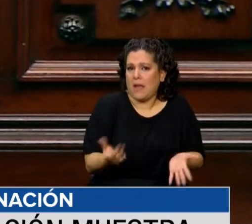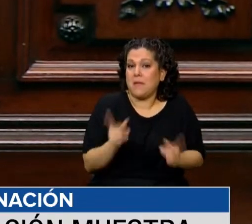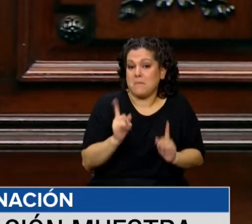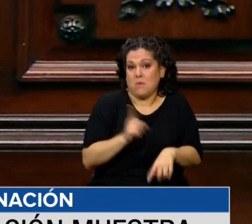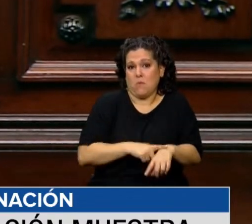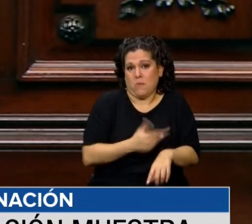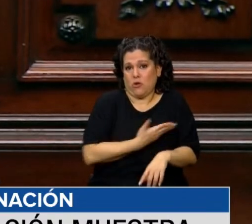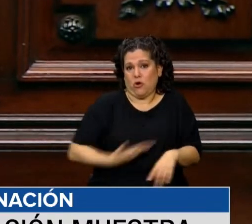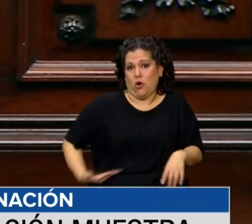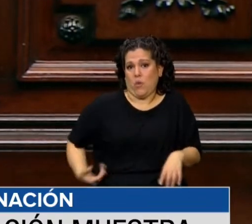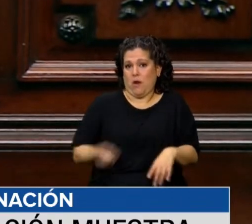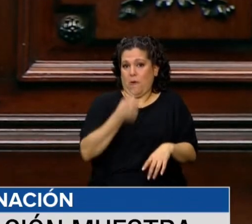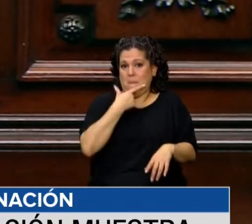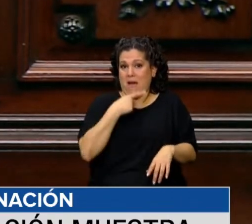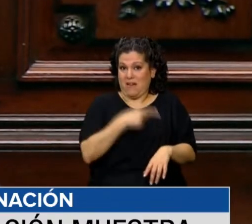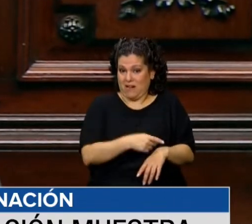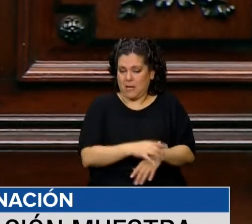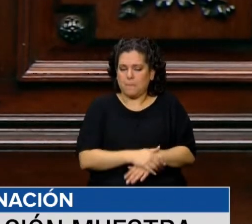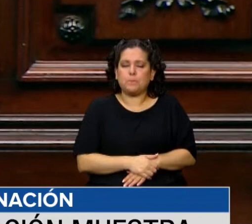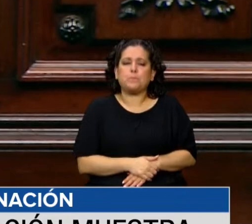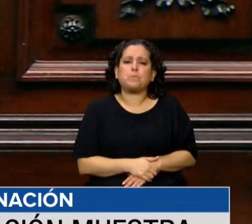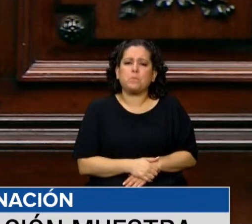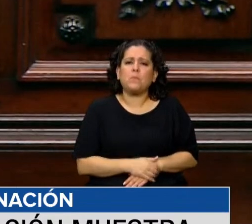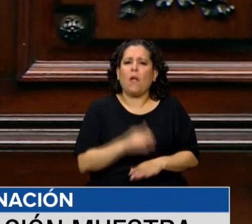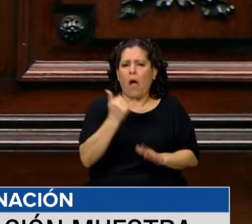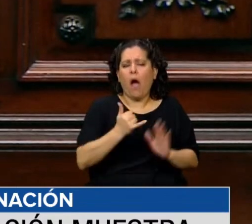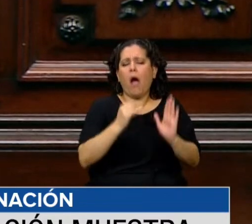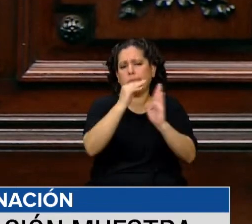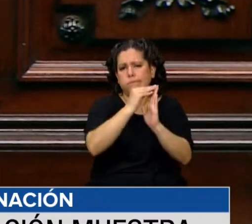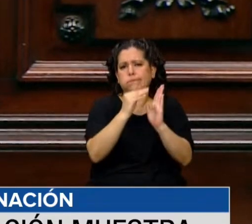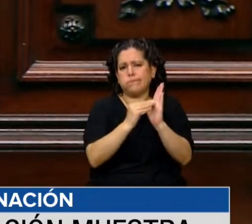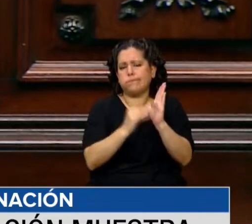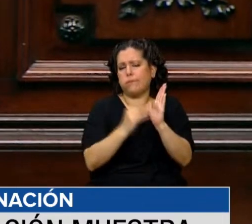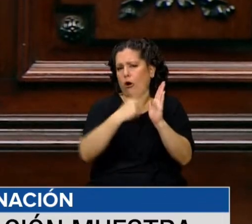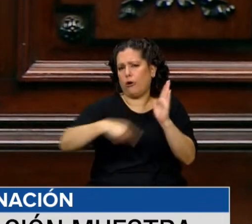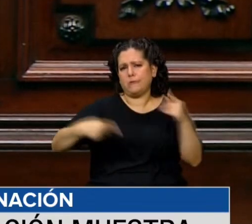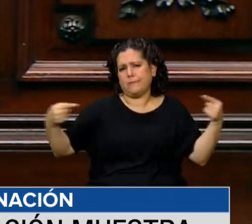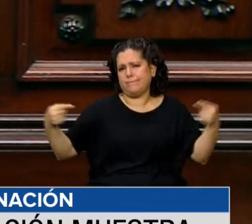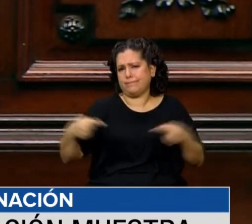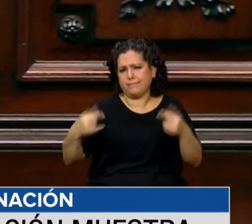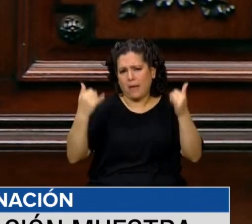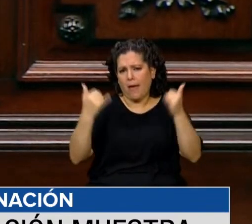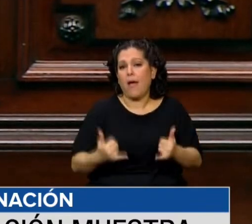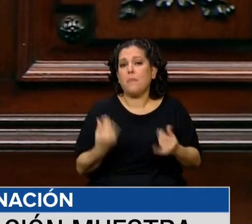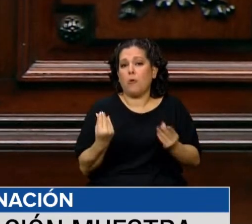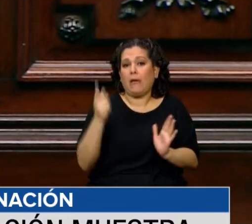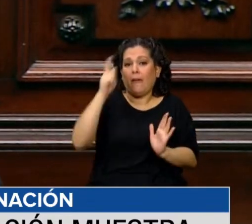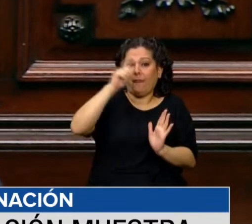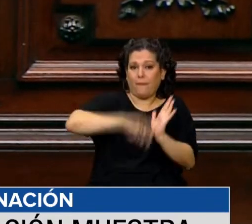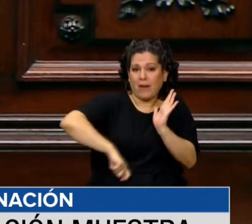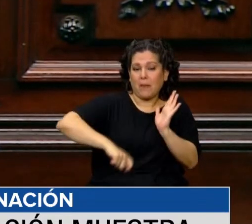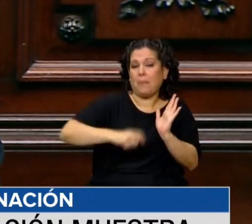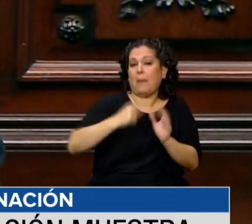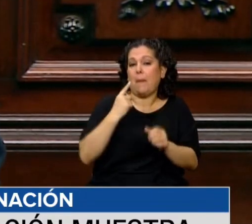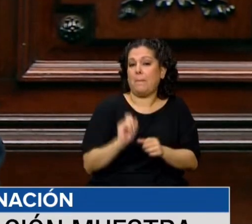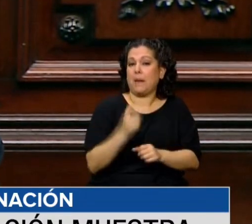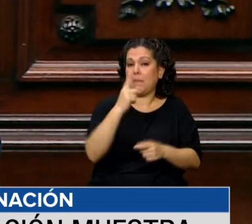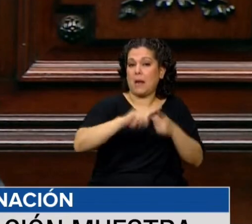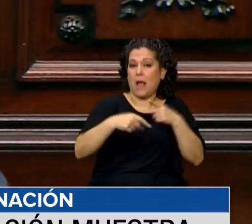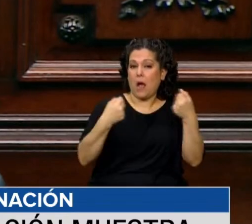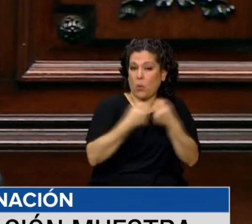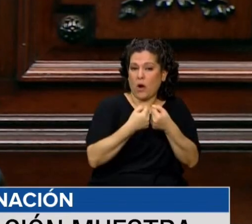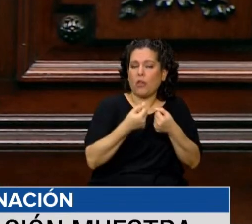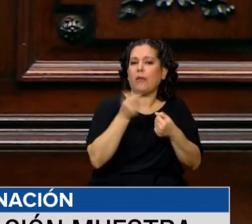el gobierno del presidente Macri. Hay allí una cantidad de inconsistencias porque el que firma el primer acuerdo es